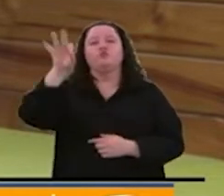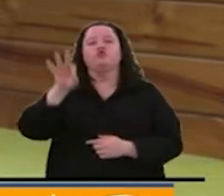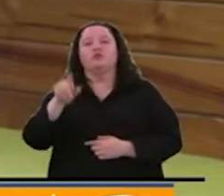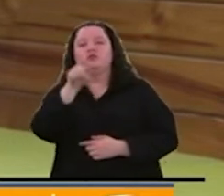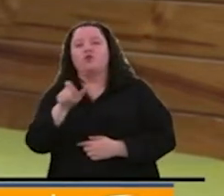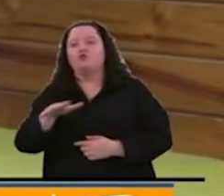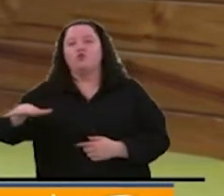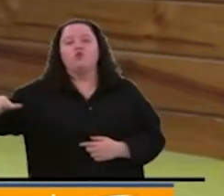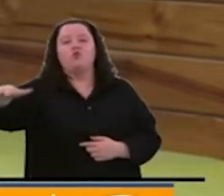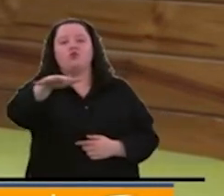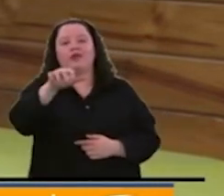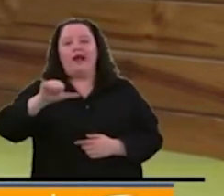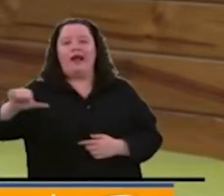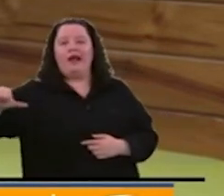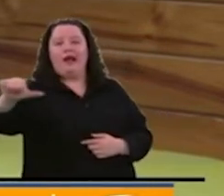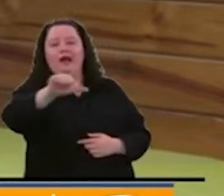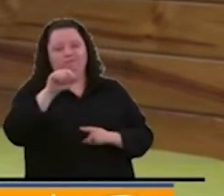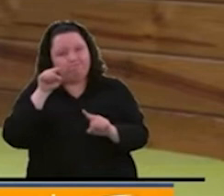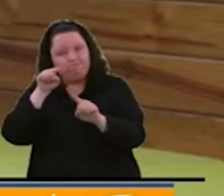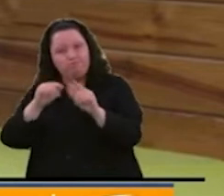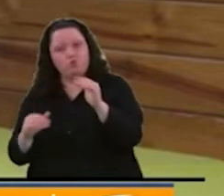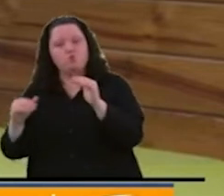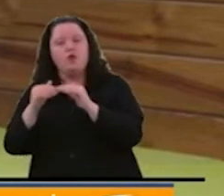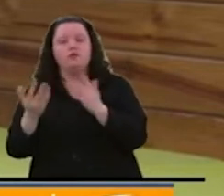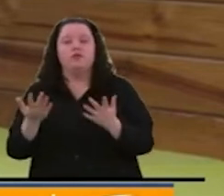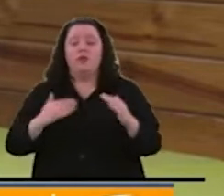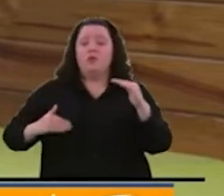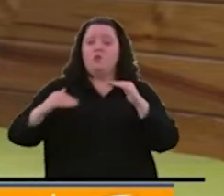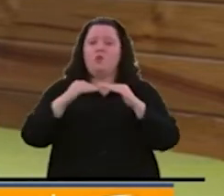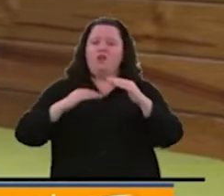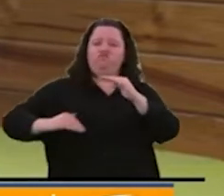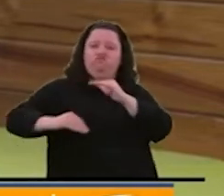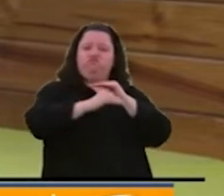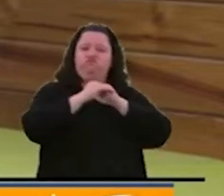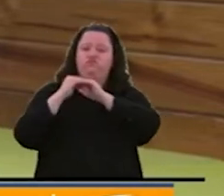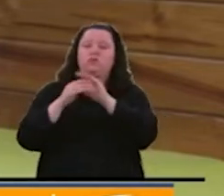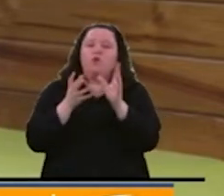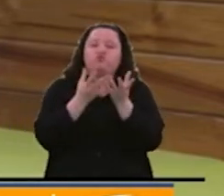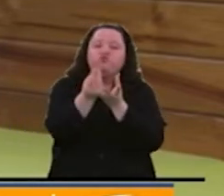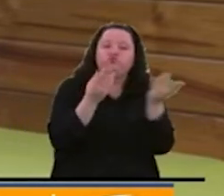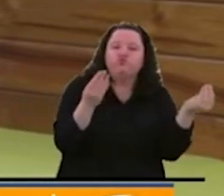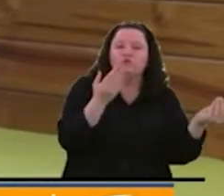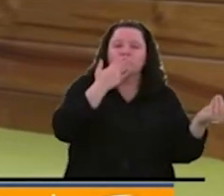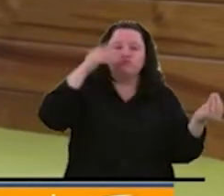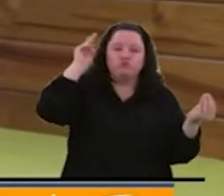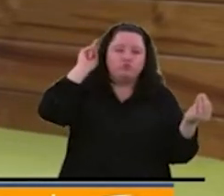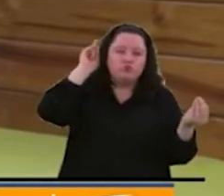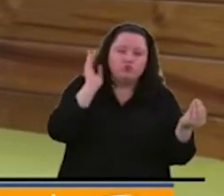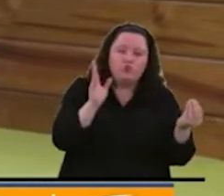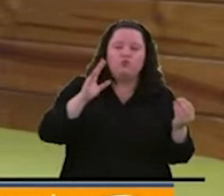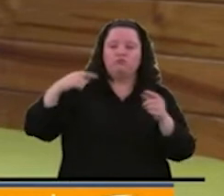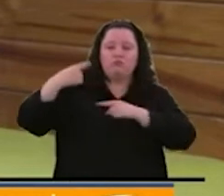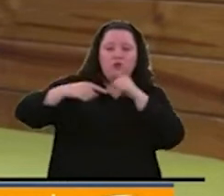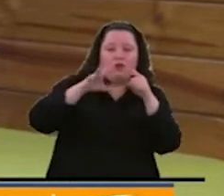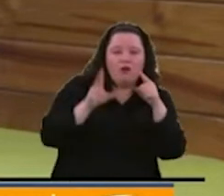% de la población que son las mujeres, la igualdad y la equidad para los pueblos étnicos, afrocolombianos,